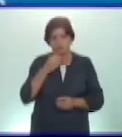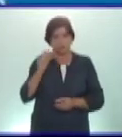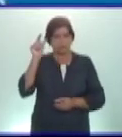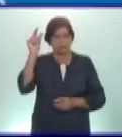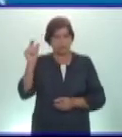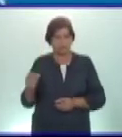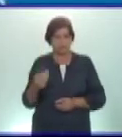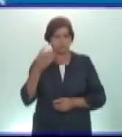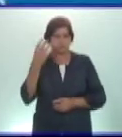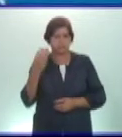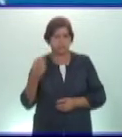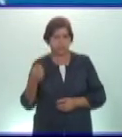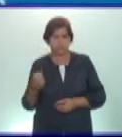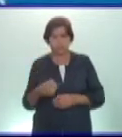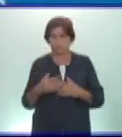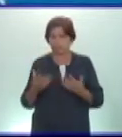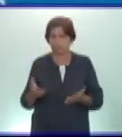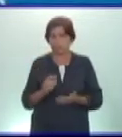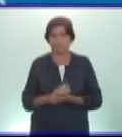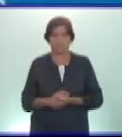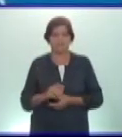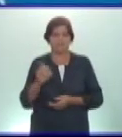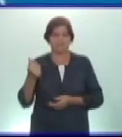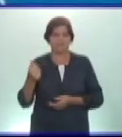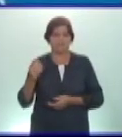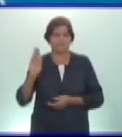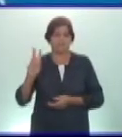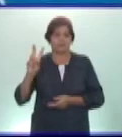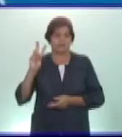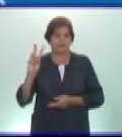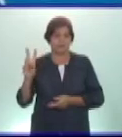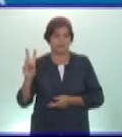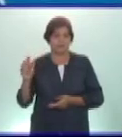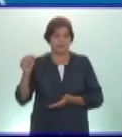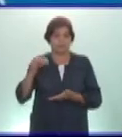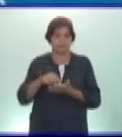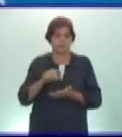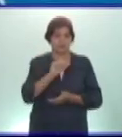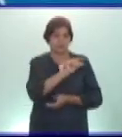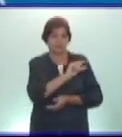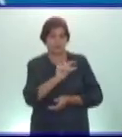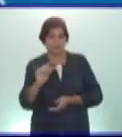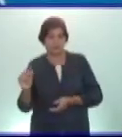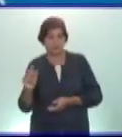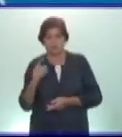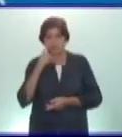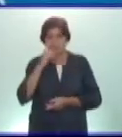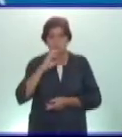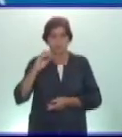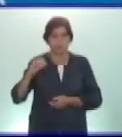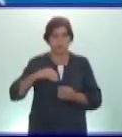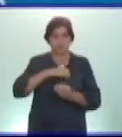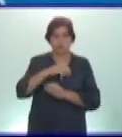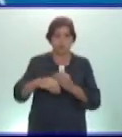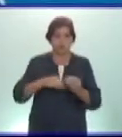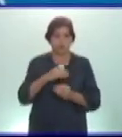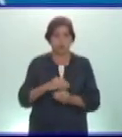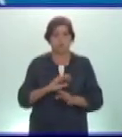persona. El adverbio es la categoría gramatical dentro de la oración que no varía, permanece